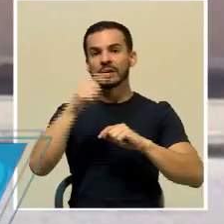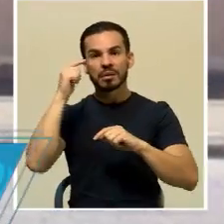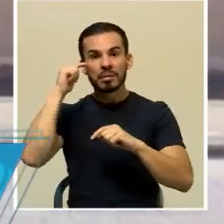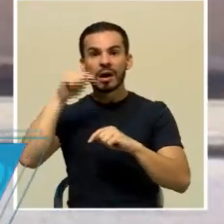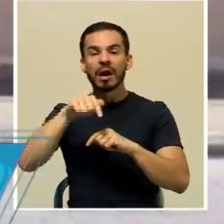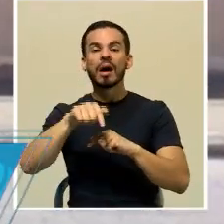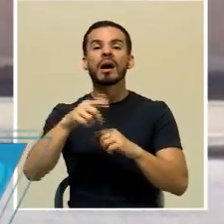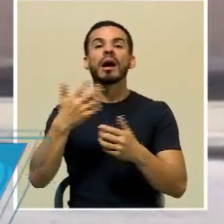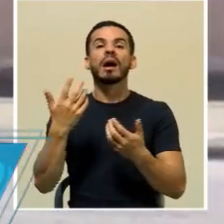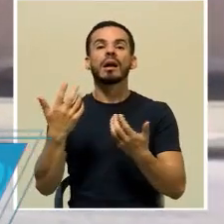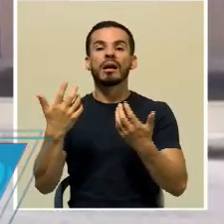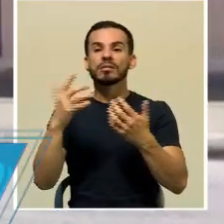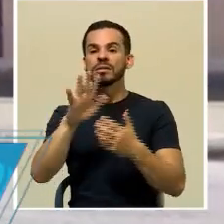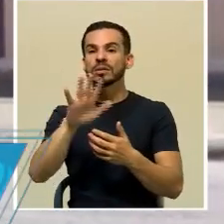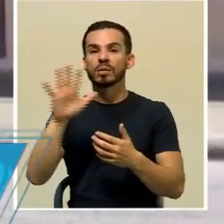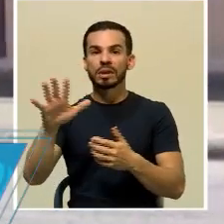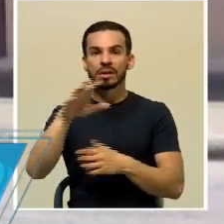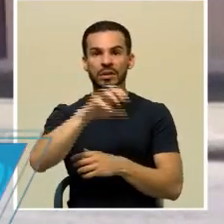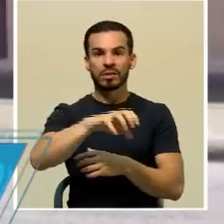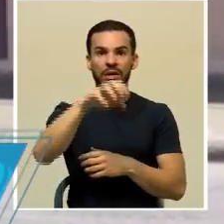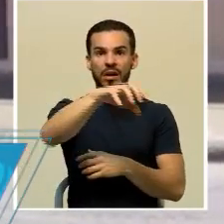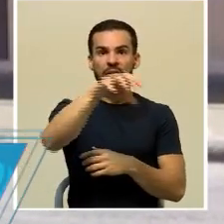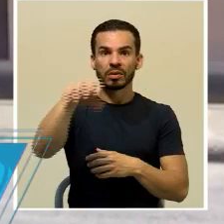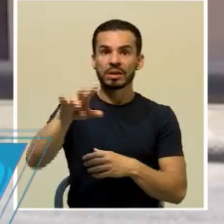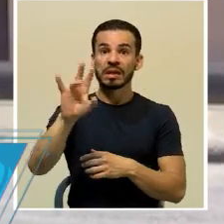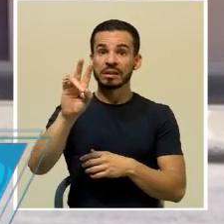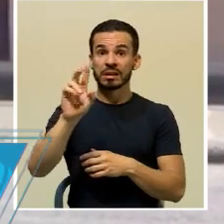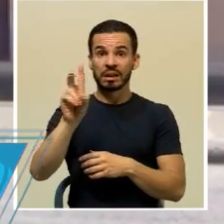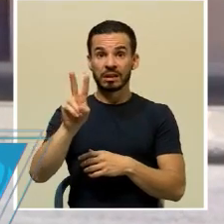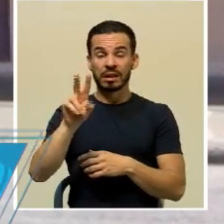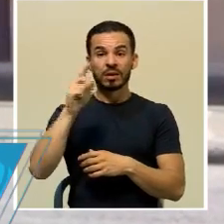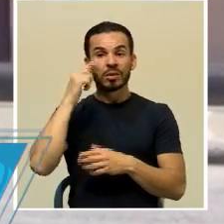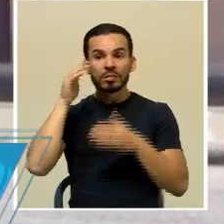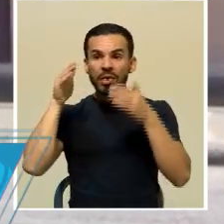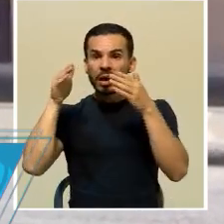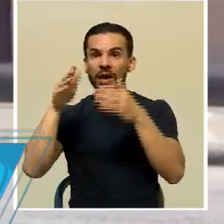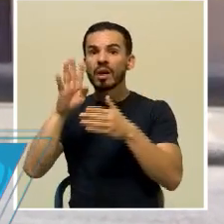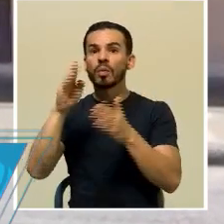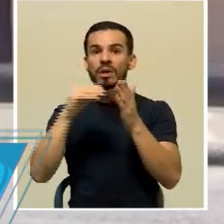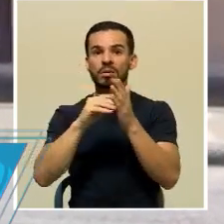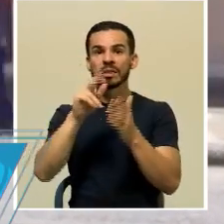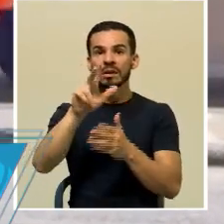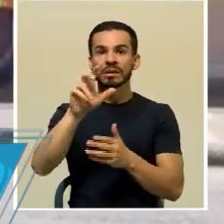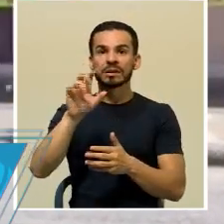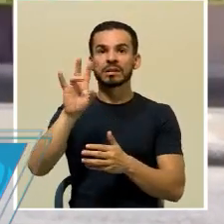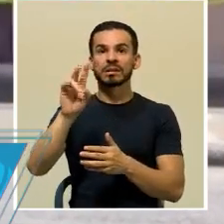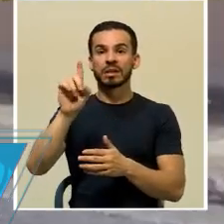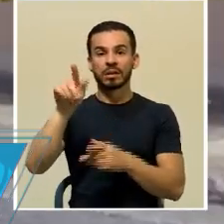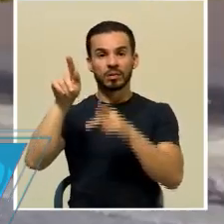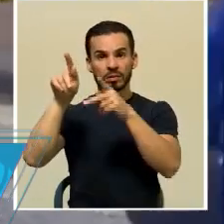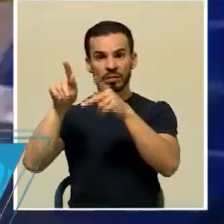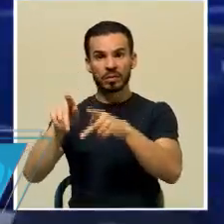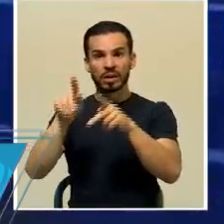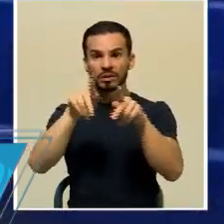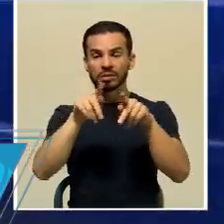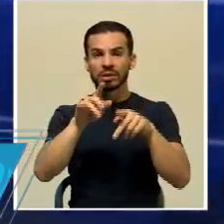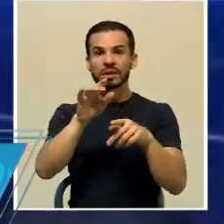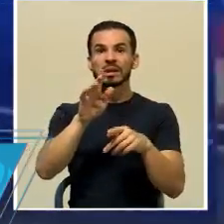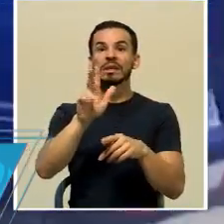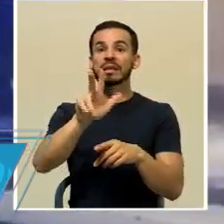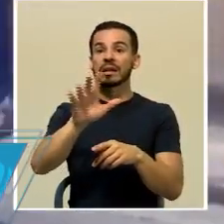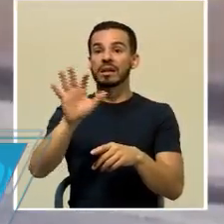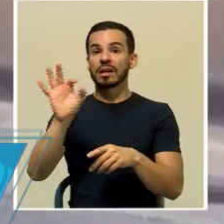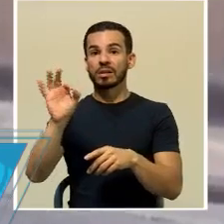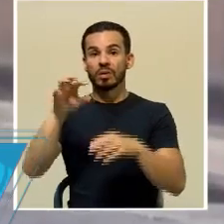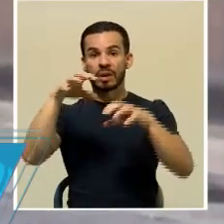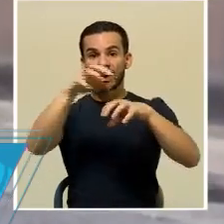albergues en 55 cantones. 72 de esos albergues serían para al menos 4.371 personas de 39